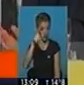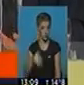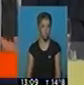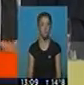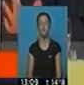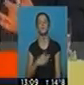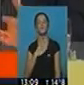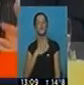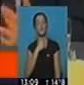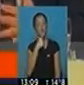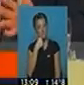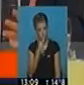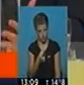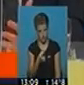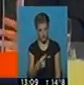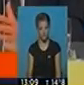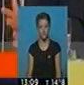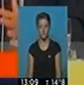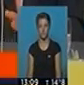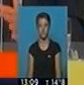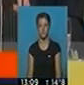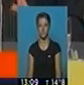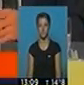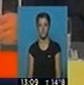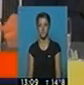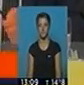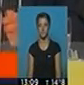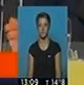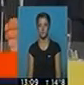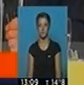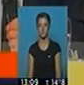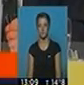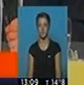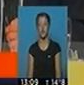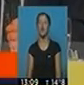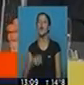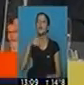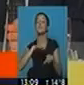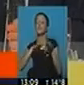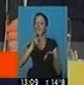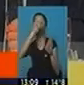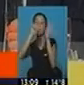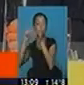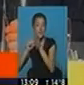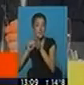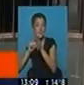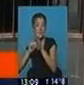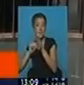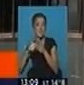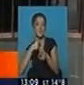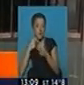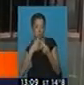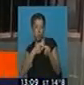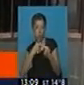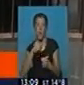te quiero hacer es justamente, ¿qué peso puede tener en este escenario la agresión externa, y no solo referida a la de Estados Unidos, que en su momento